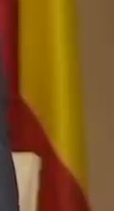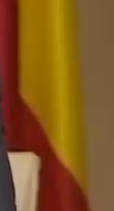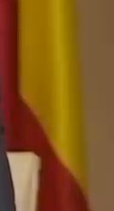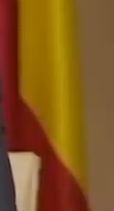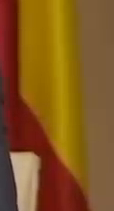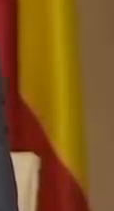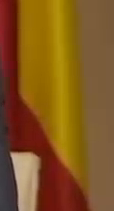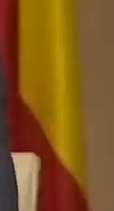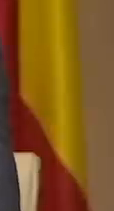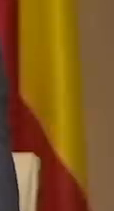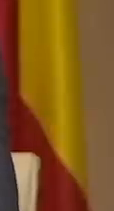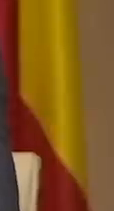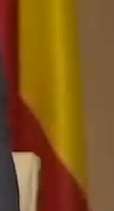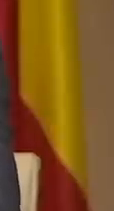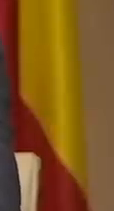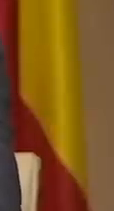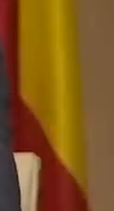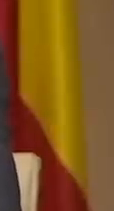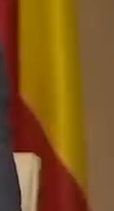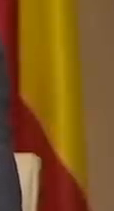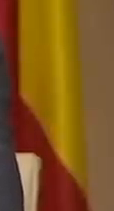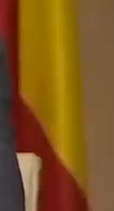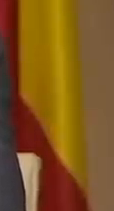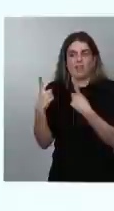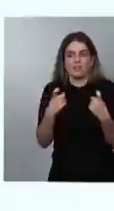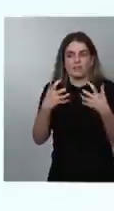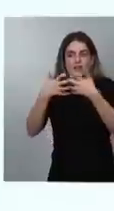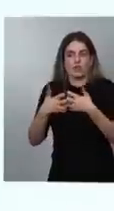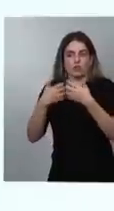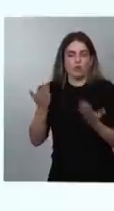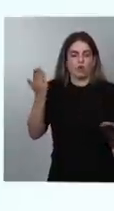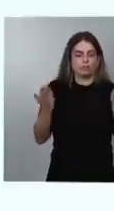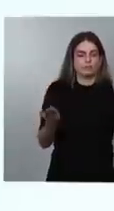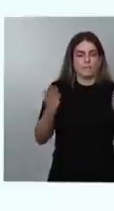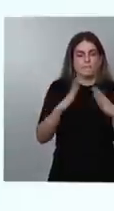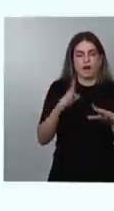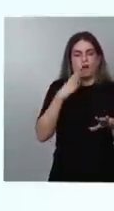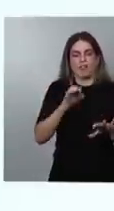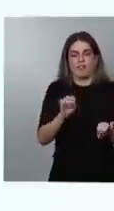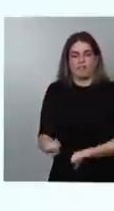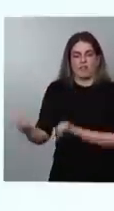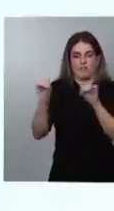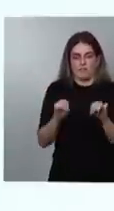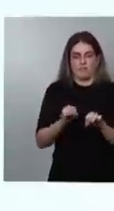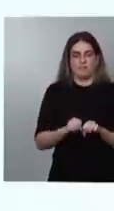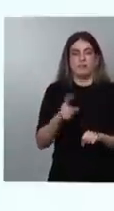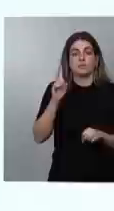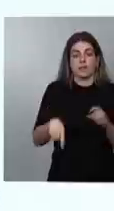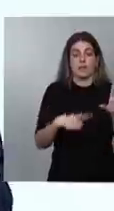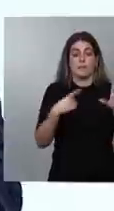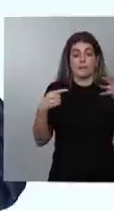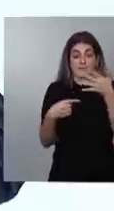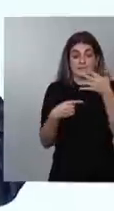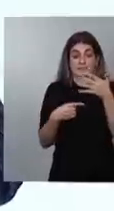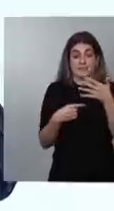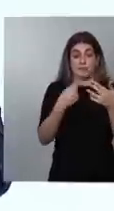tú pactas con un partido cuya cúpula ha recibido dinero de la Venezuela chavista, pues evidentemente entras en una lista más que dudosa para